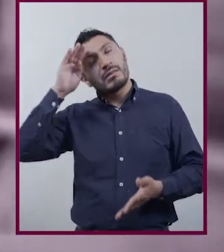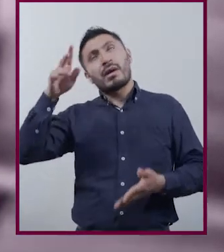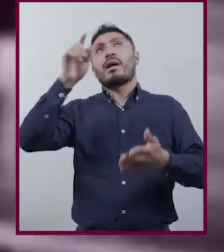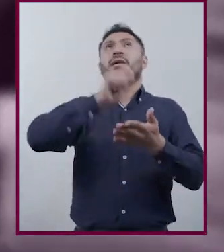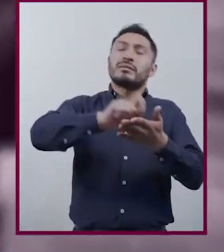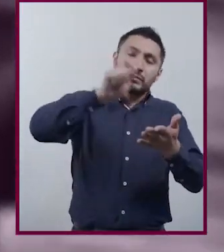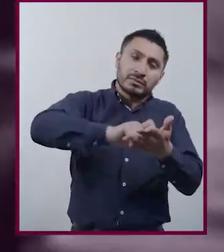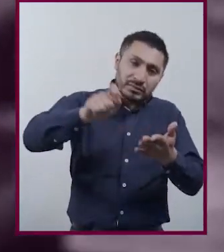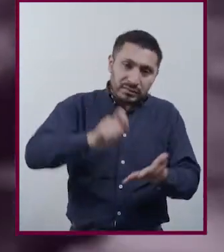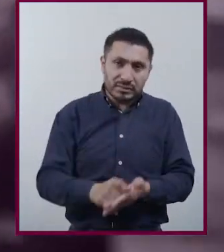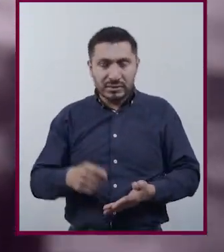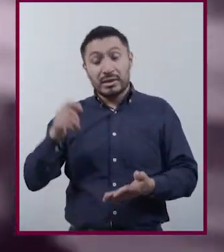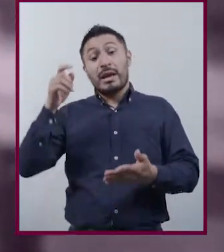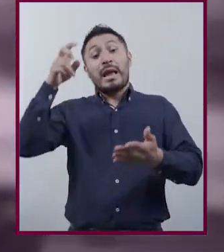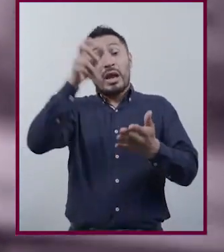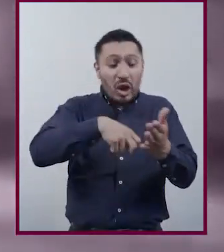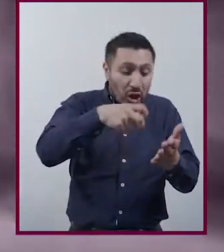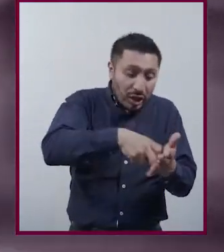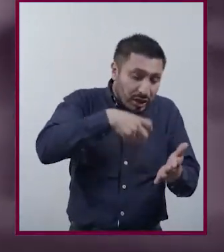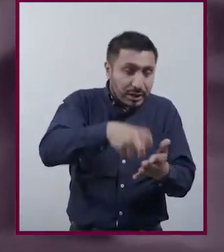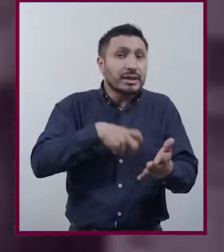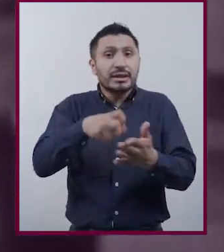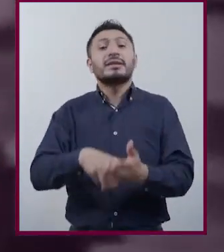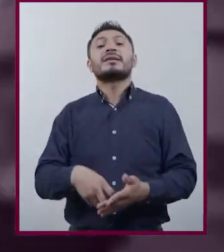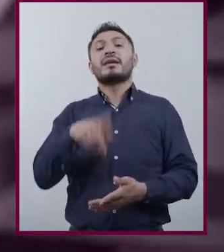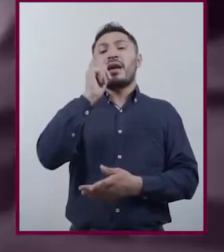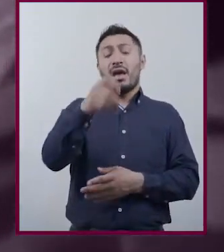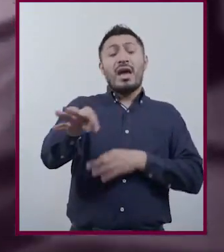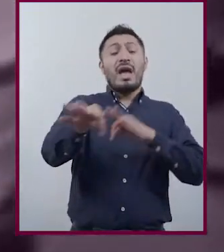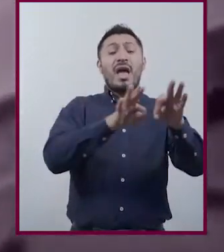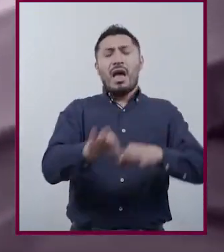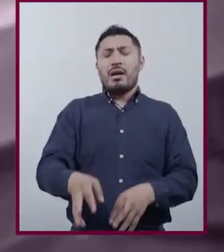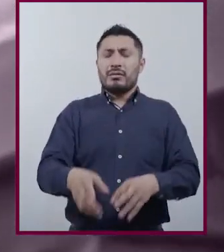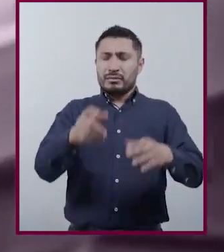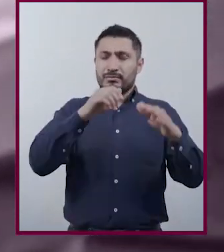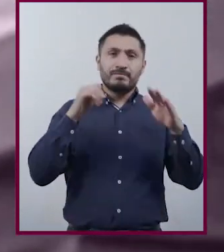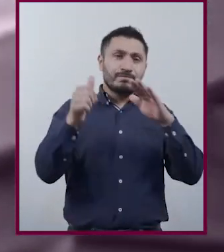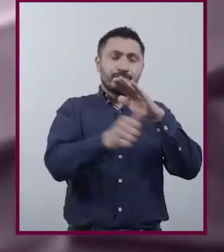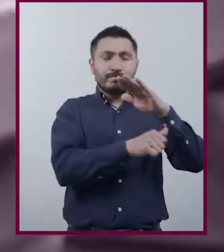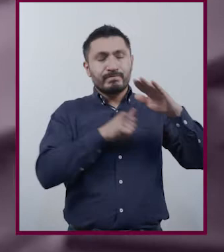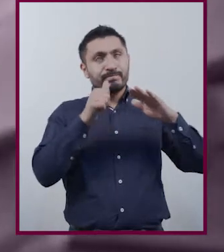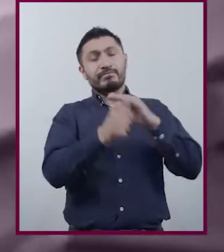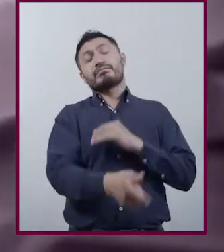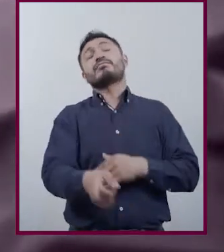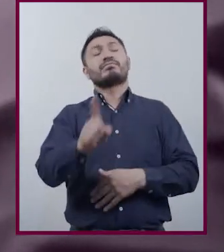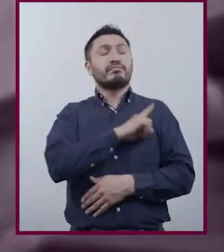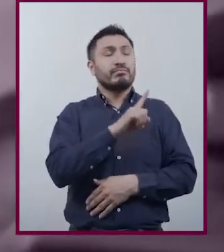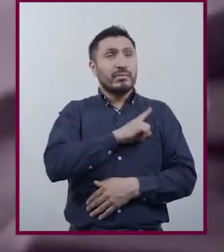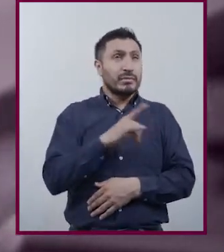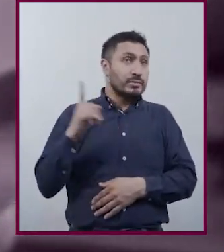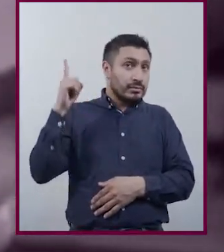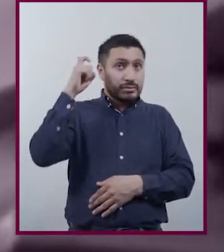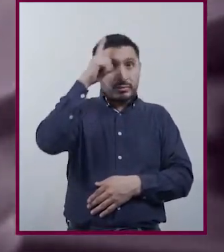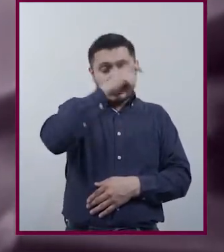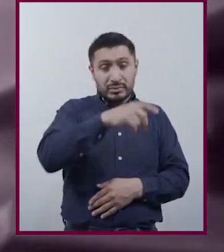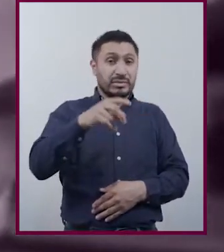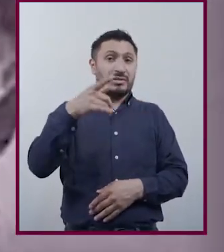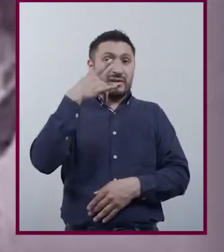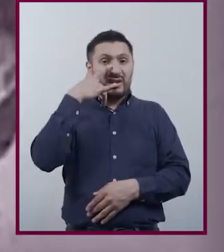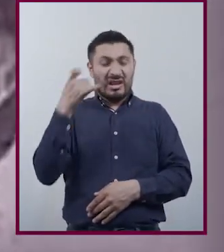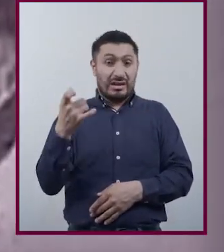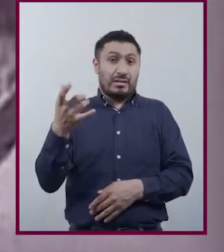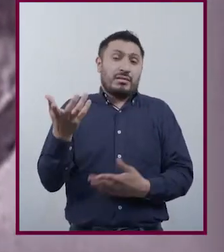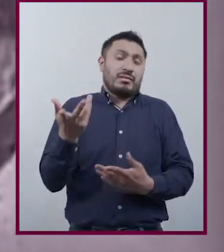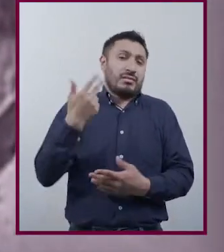redactar, pulir lo redactado. Se trata de un trabajo solitario, arduo, que rara vez tomamos en cuenta los